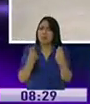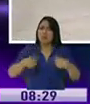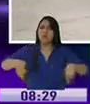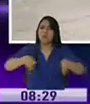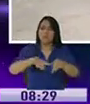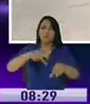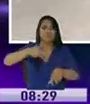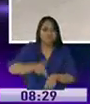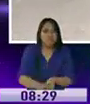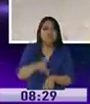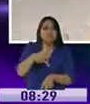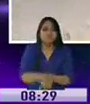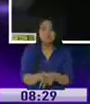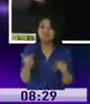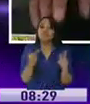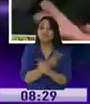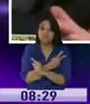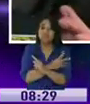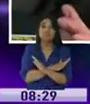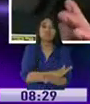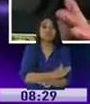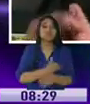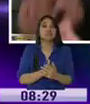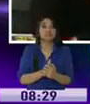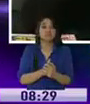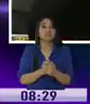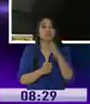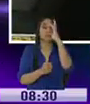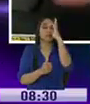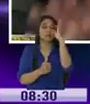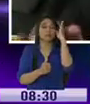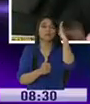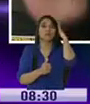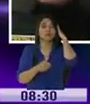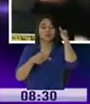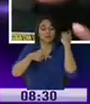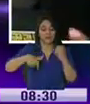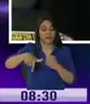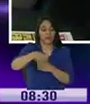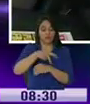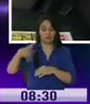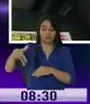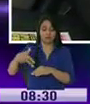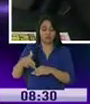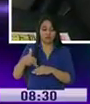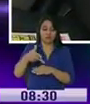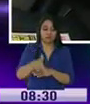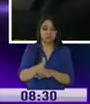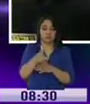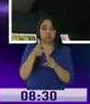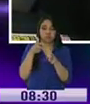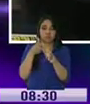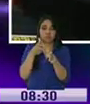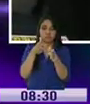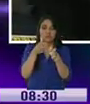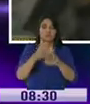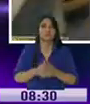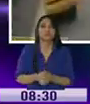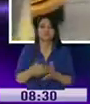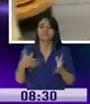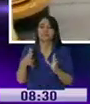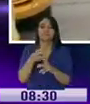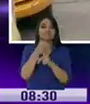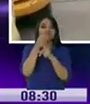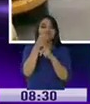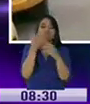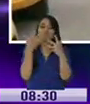era una trampa realmente, porque venía, justo viene después del redondel. Entonces ahí hay una congestión terrible. Hemos logrado que se repare